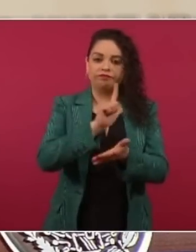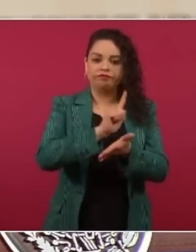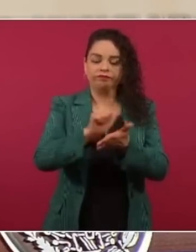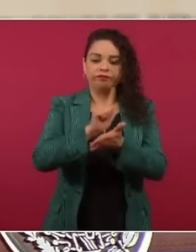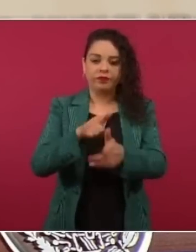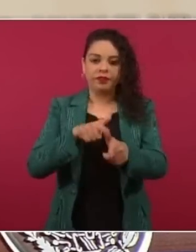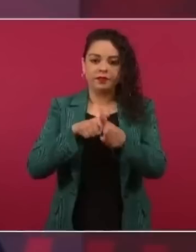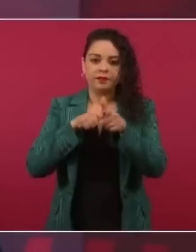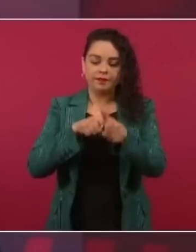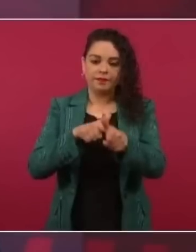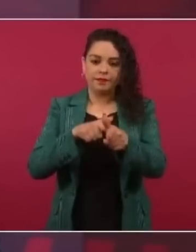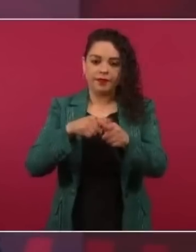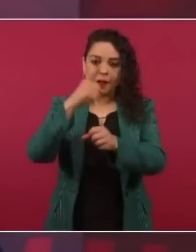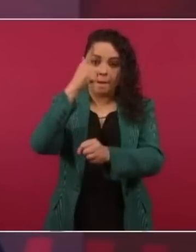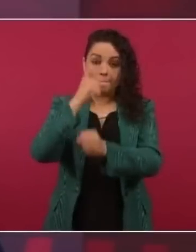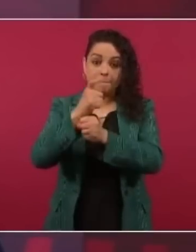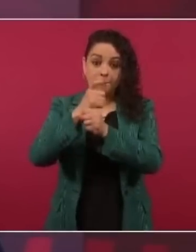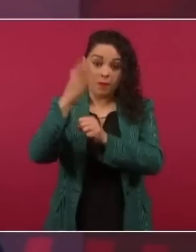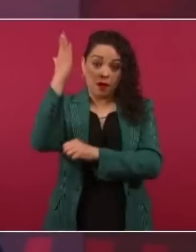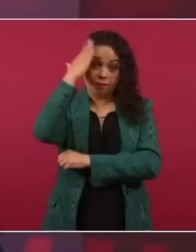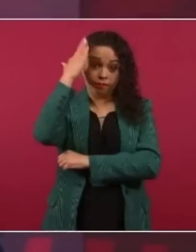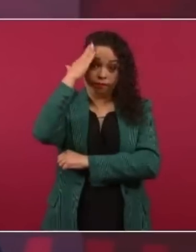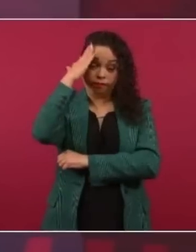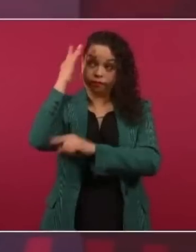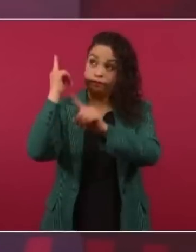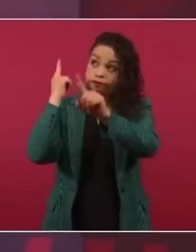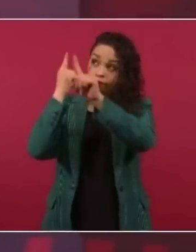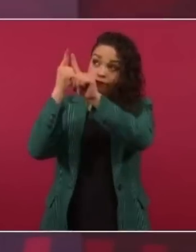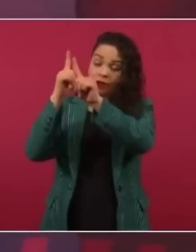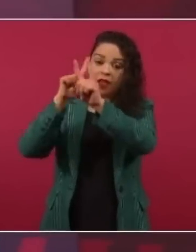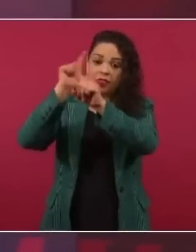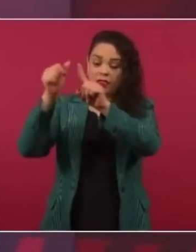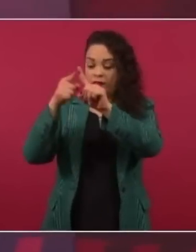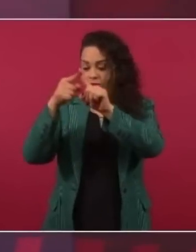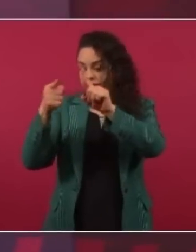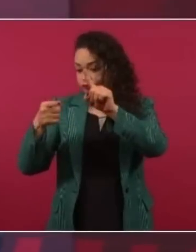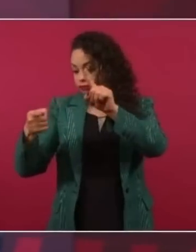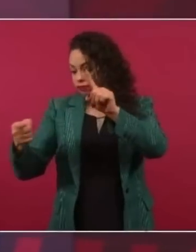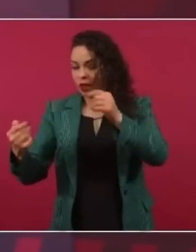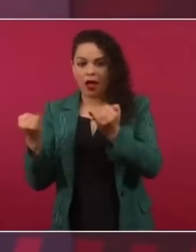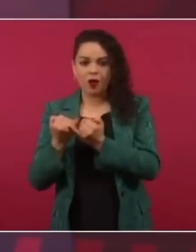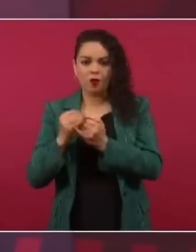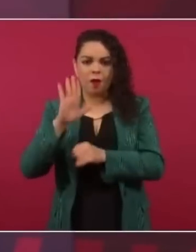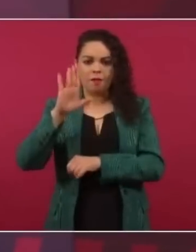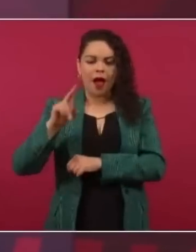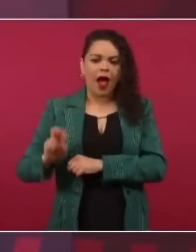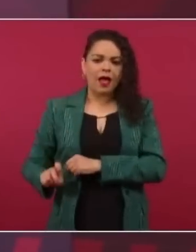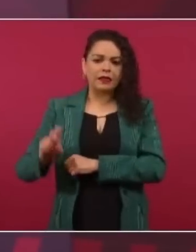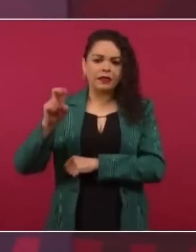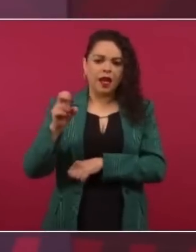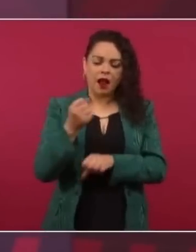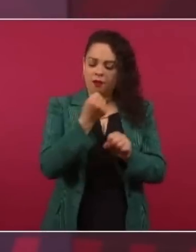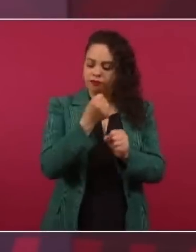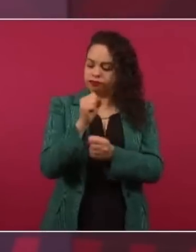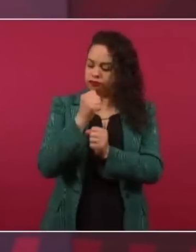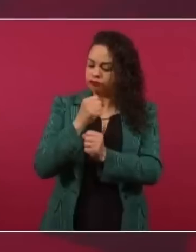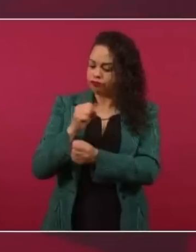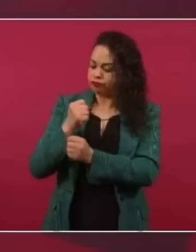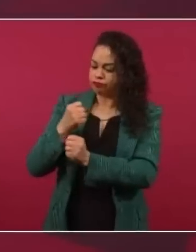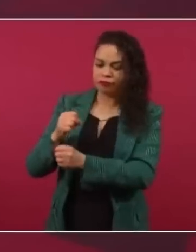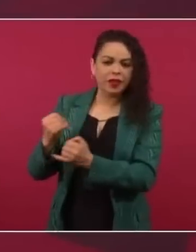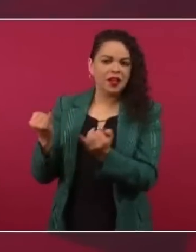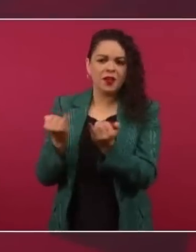de arriba para abajo, como se limpian las escaleras. Pero ¿cómo se está llevando a cabo